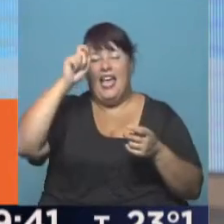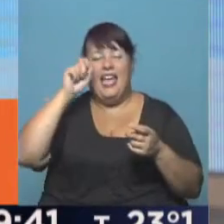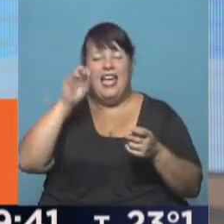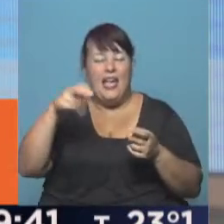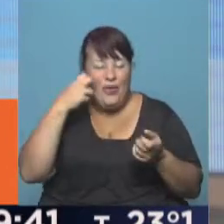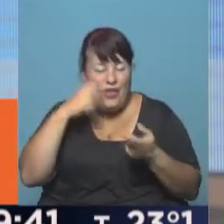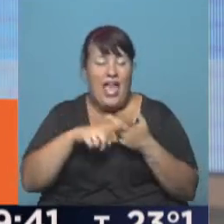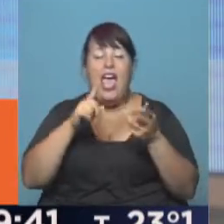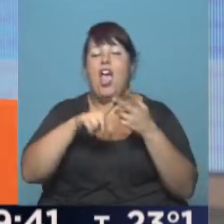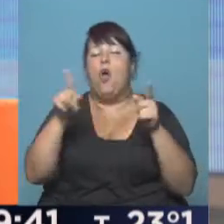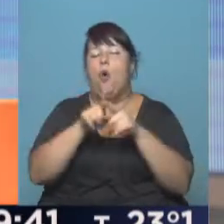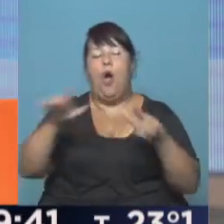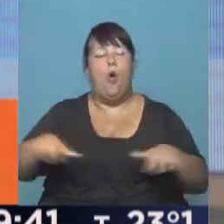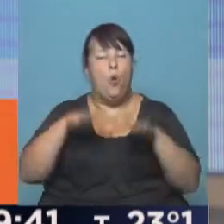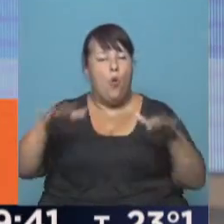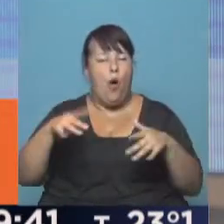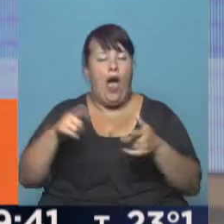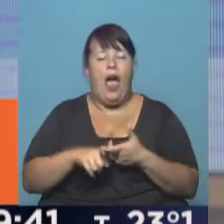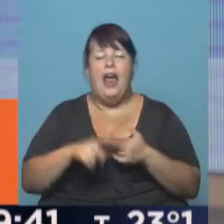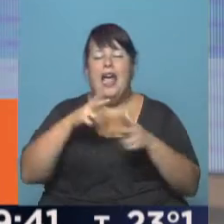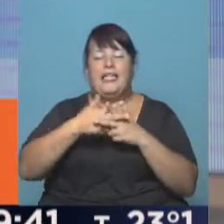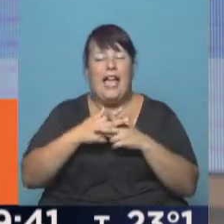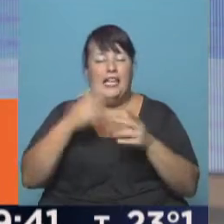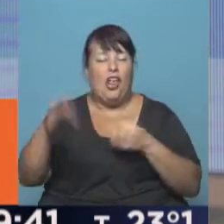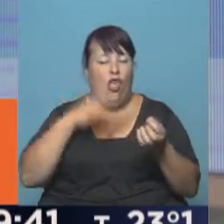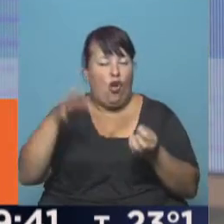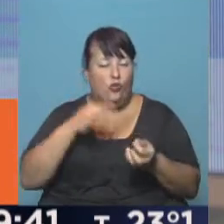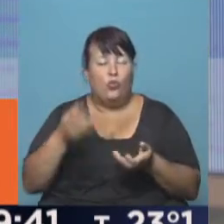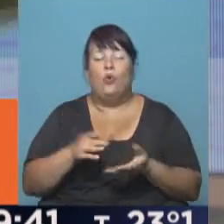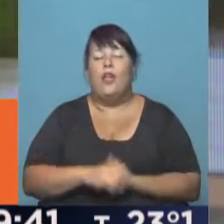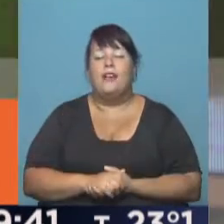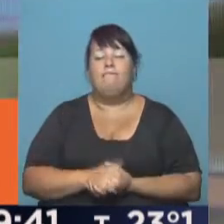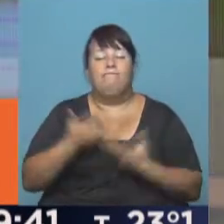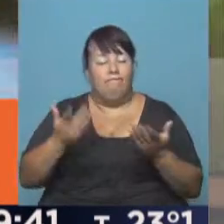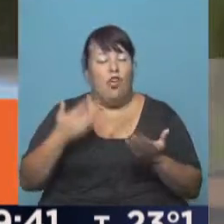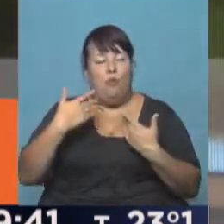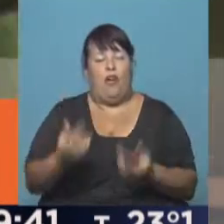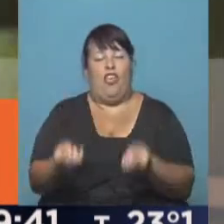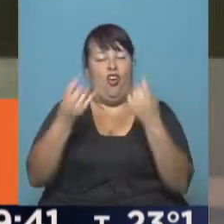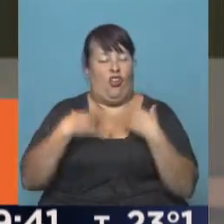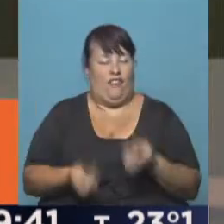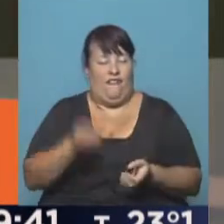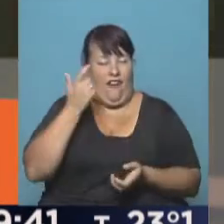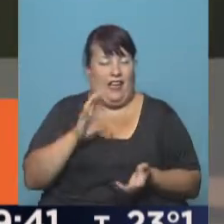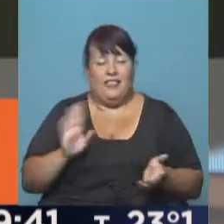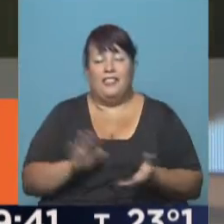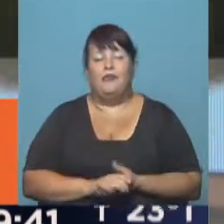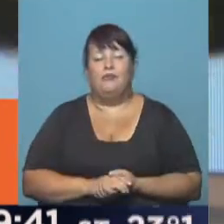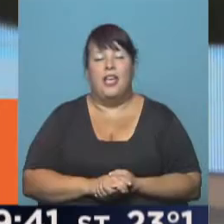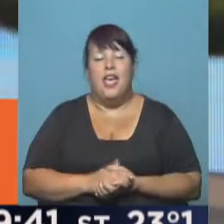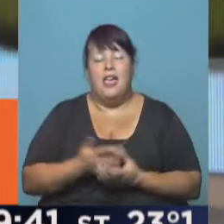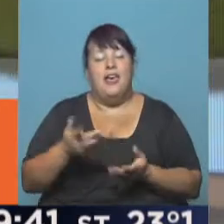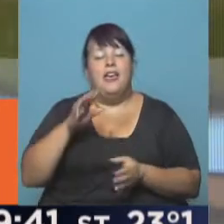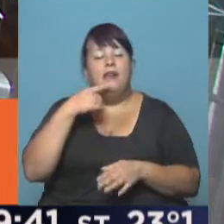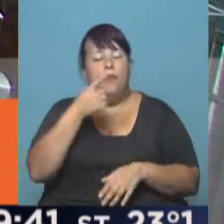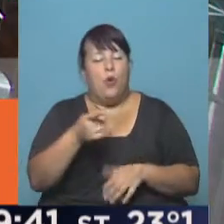geriátricos, como son los lugares, los talleres de costura, donde se pueden contagiar los pacientes. Sí.